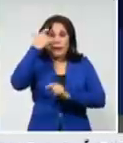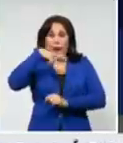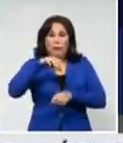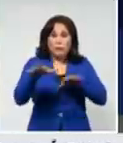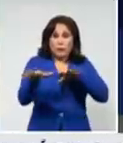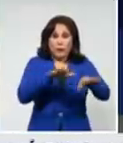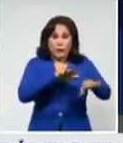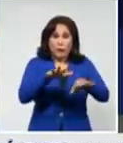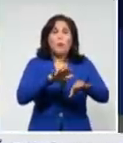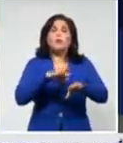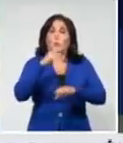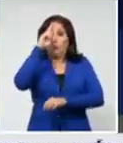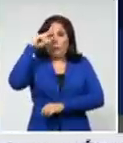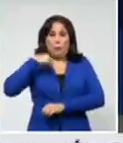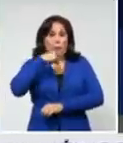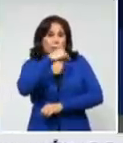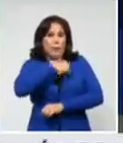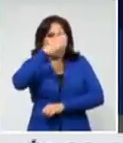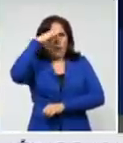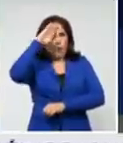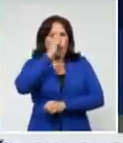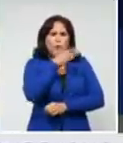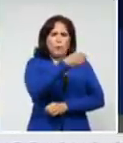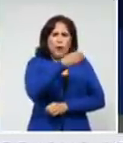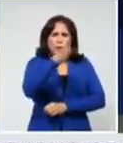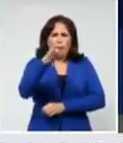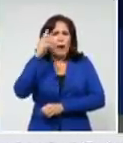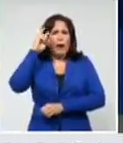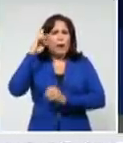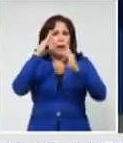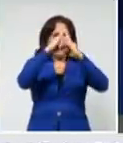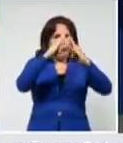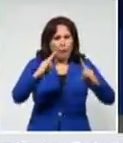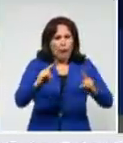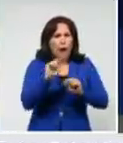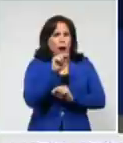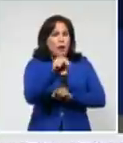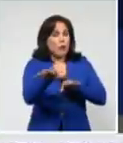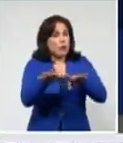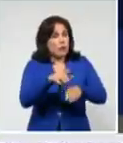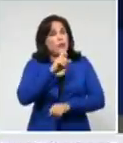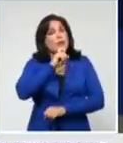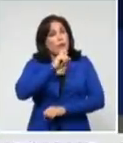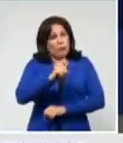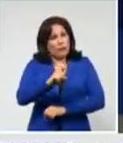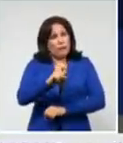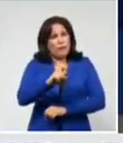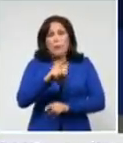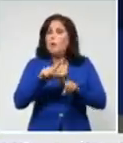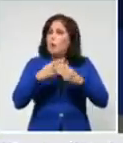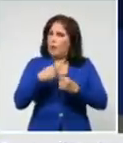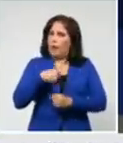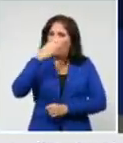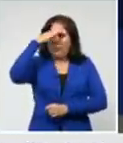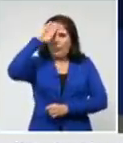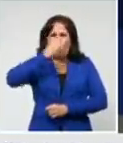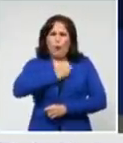recordamos que siempre van en casas de campaña, en condiciones a veces un poco difíciles.